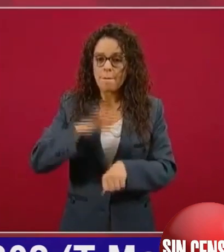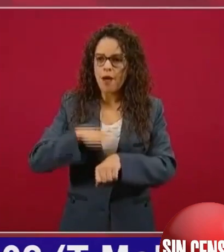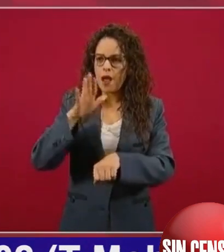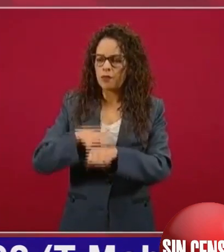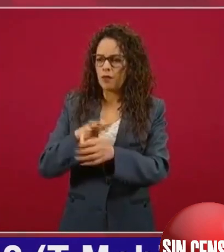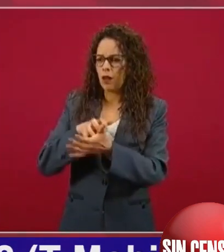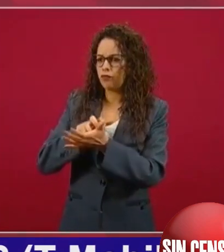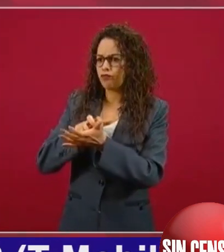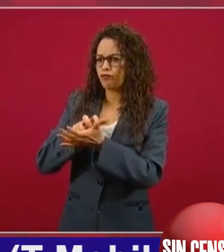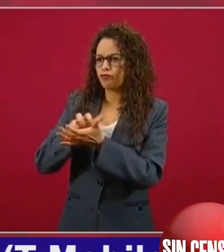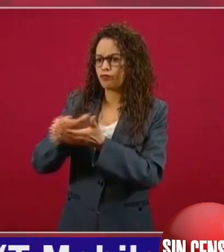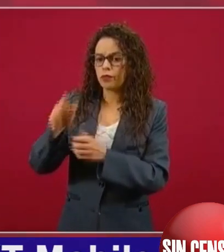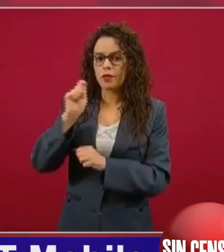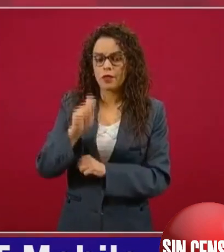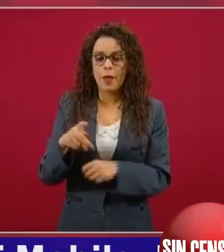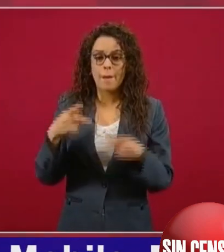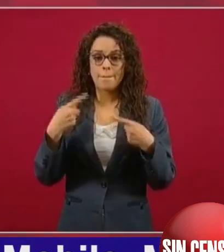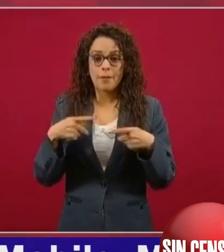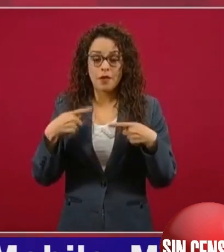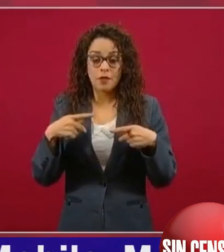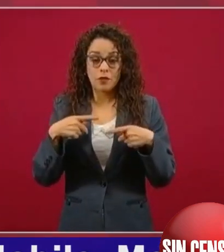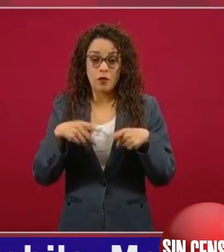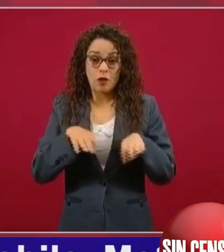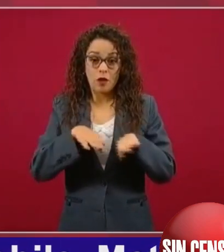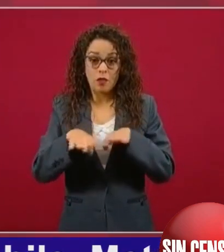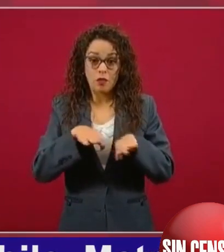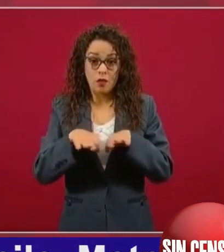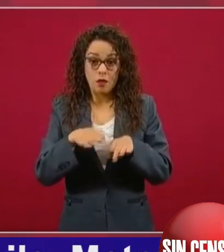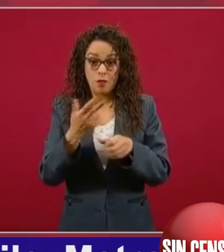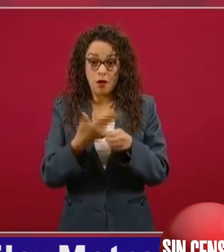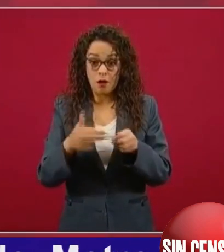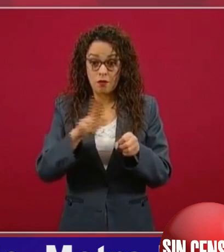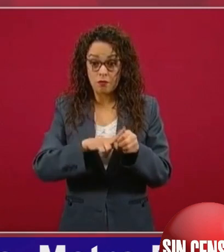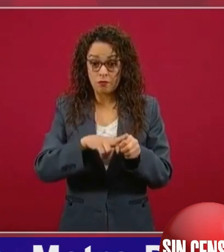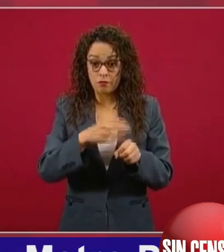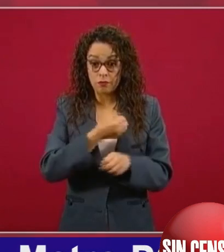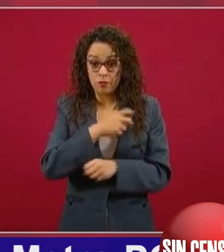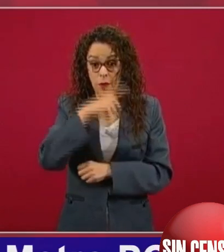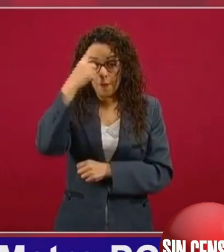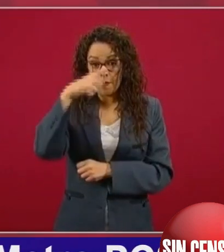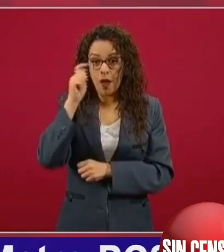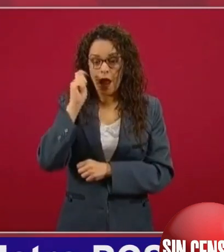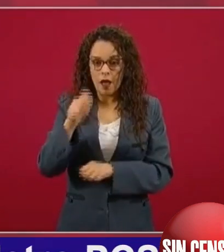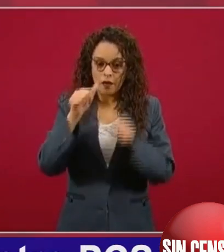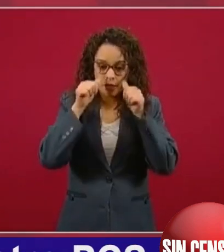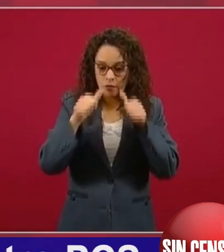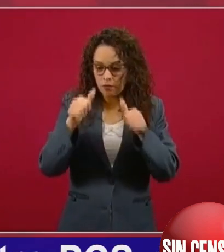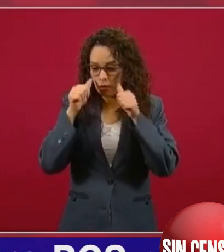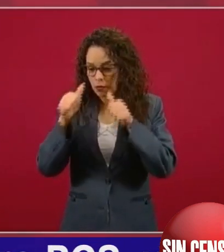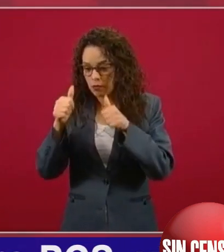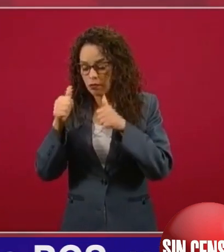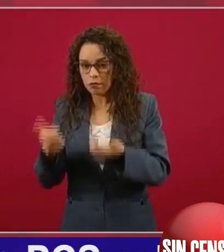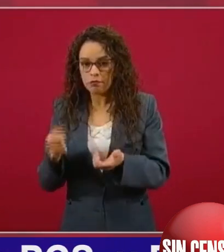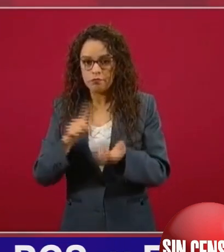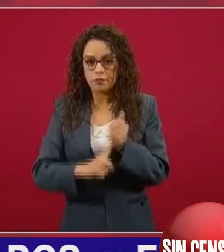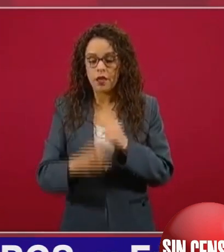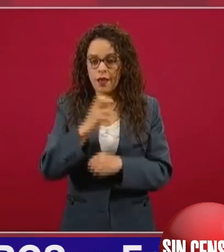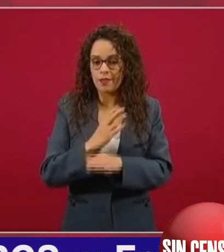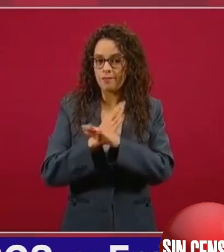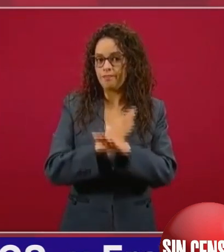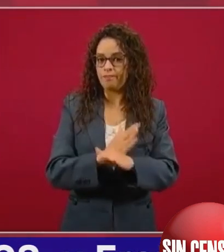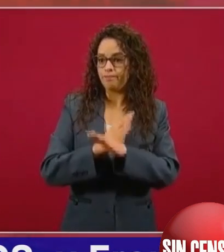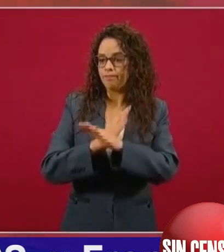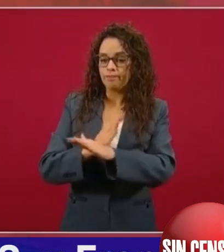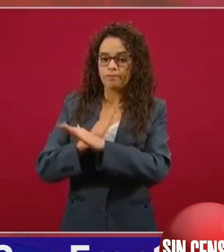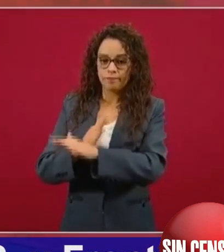de trabajadoras y trabajadores de la salud pública que pueden orientar los esfuerzos de contención, hay que apelar, como ya señalaba el